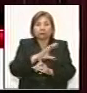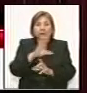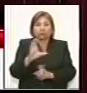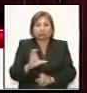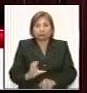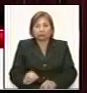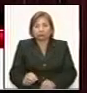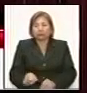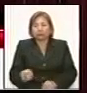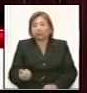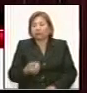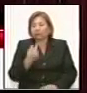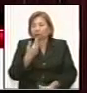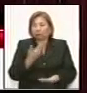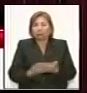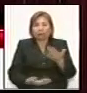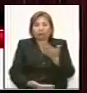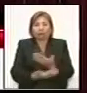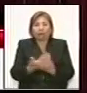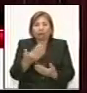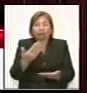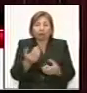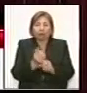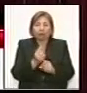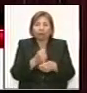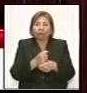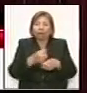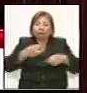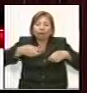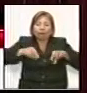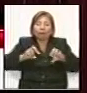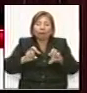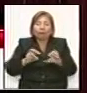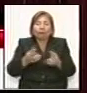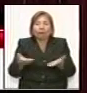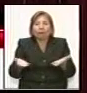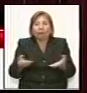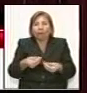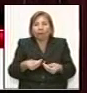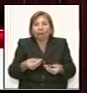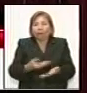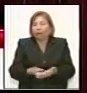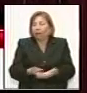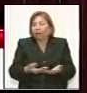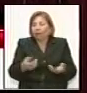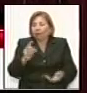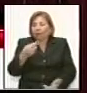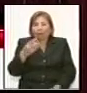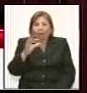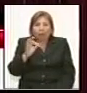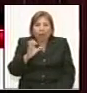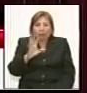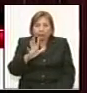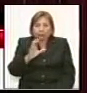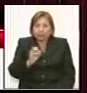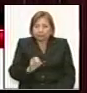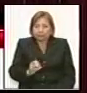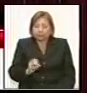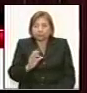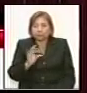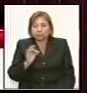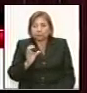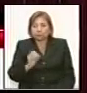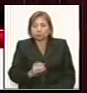quedó desolado, sin mano de obra, y se permitió y se promocionó entre 1850 y el 80